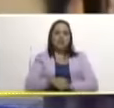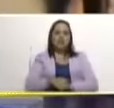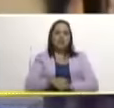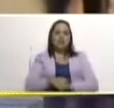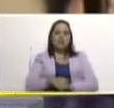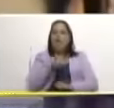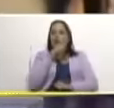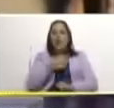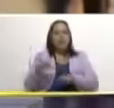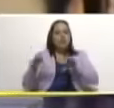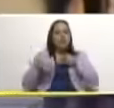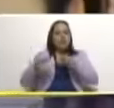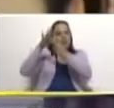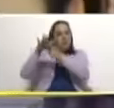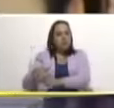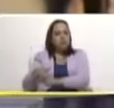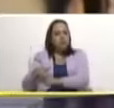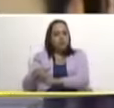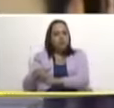antiimperialista,